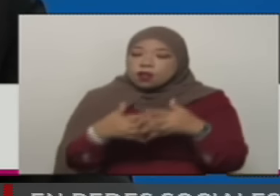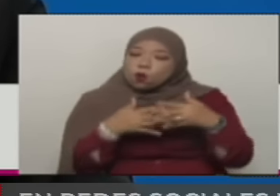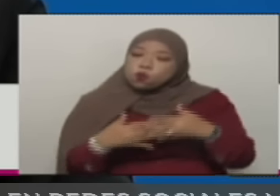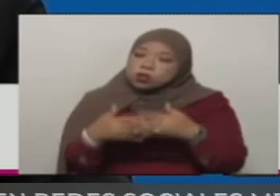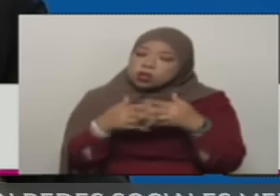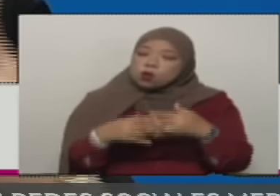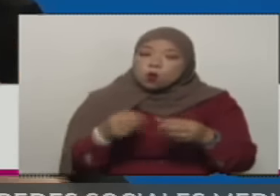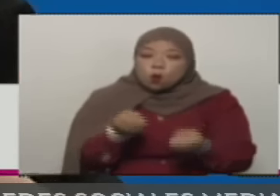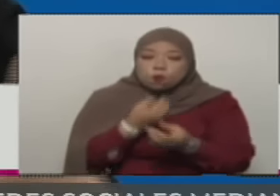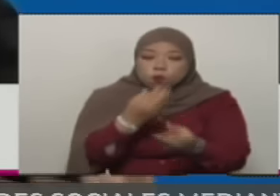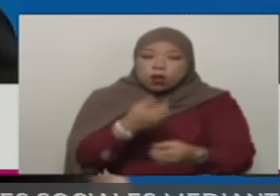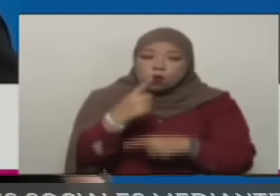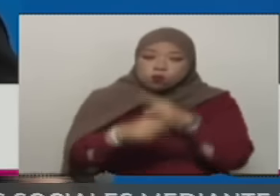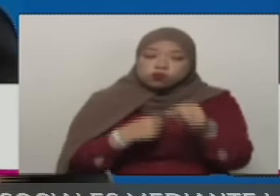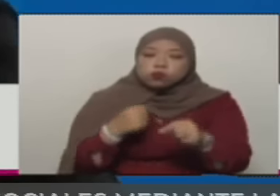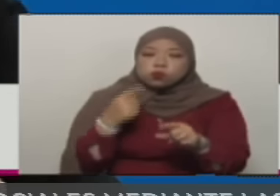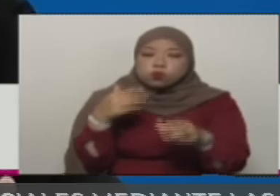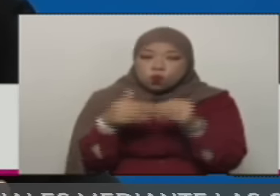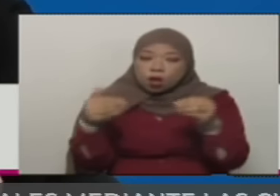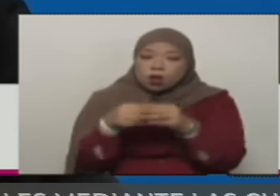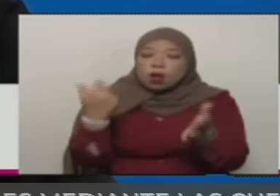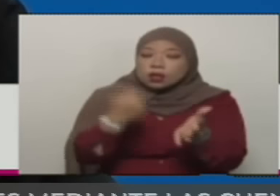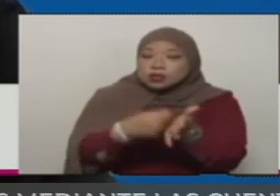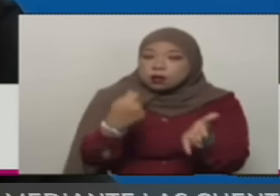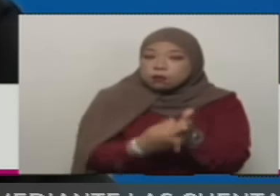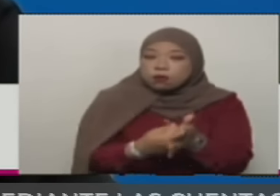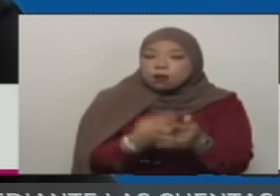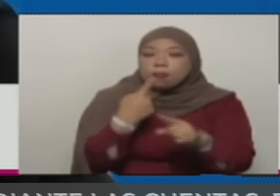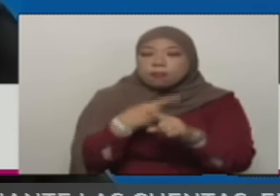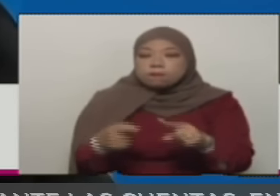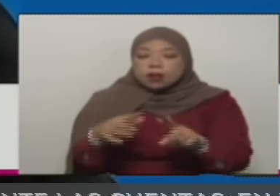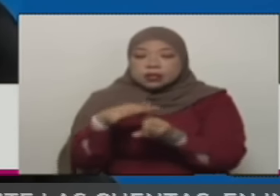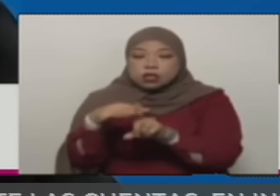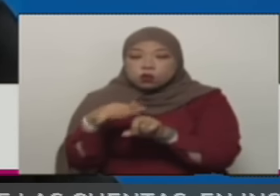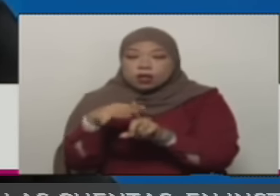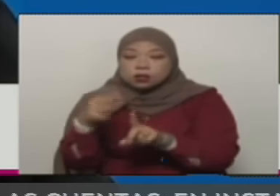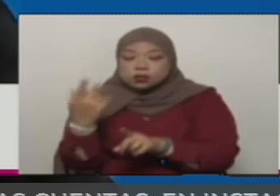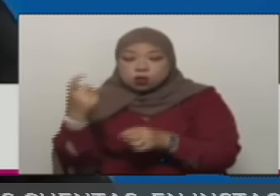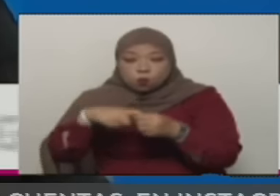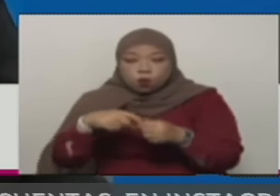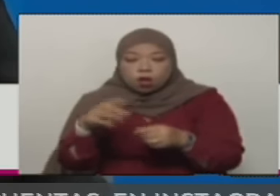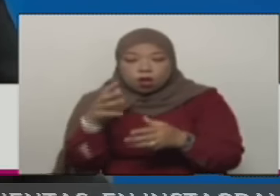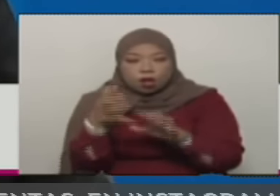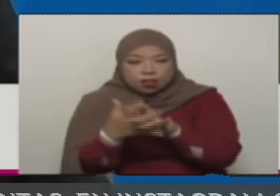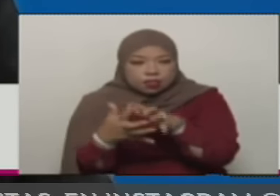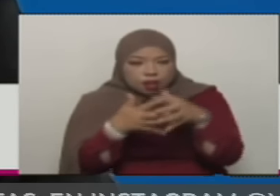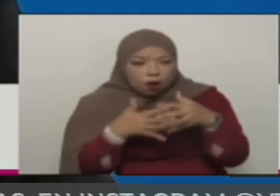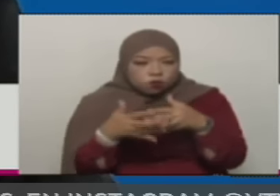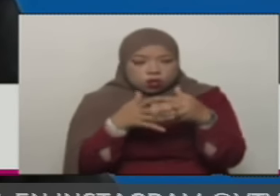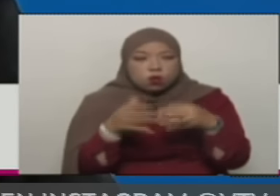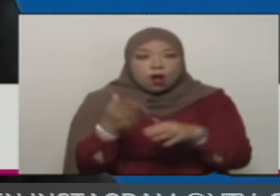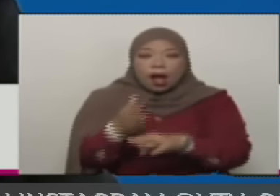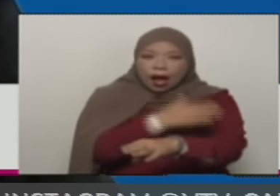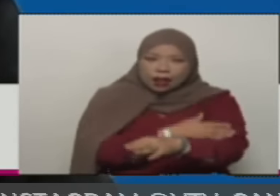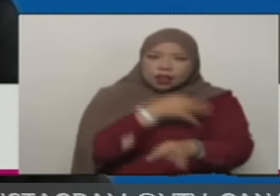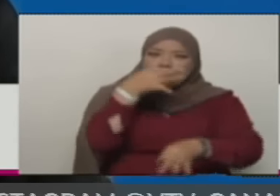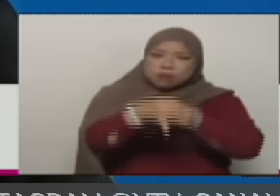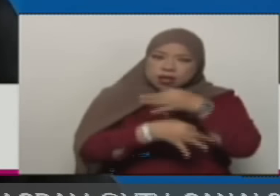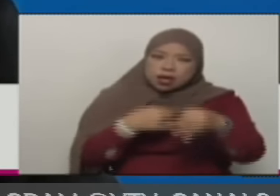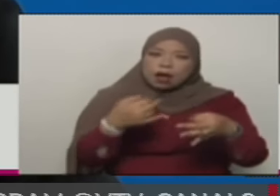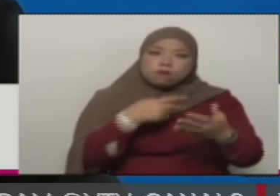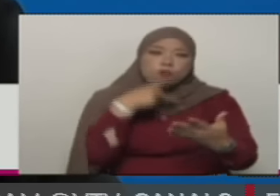también busca desviar la atención hacia su propia crisis, un tema que hemos tocado en otros programas también de Con Maduro Más. Entre esos,